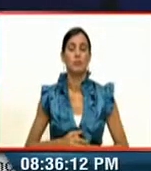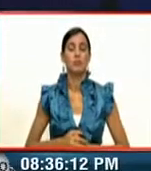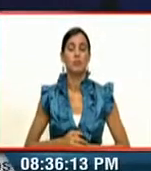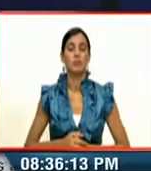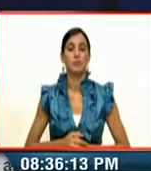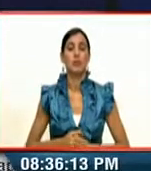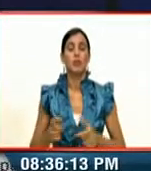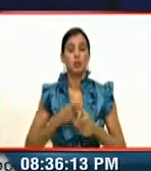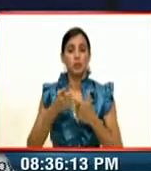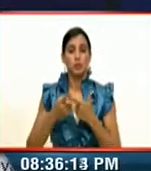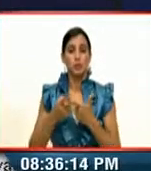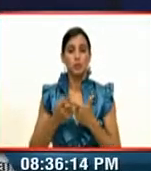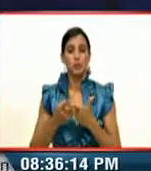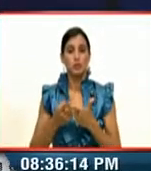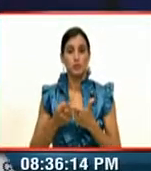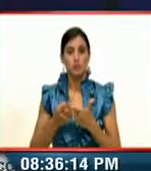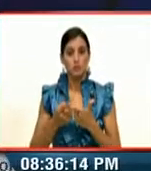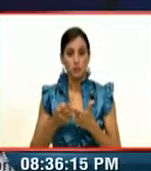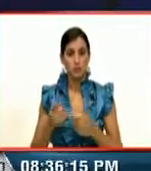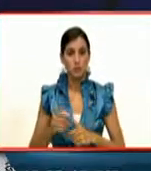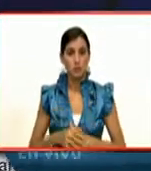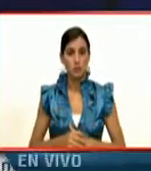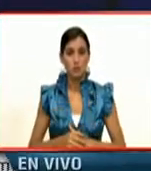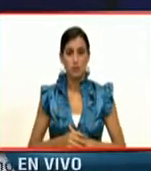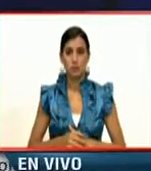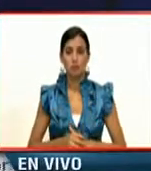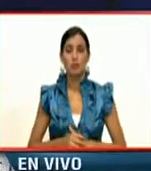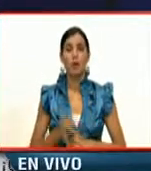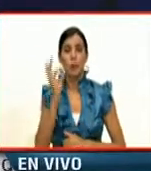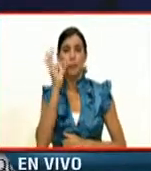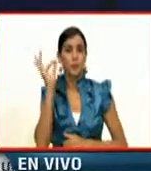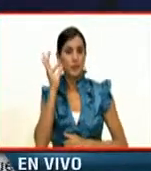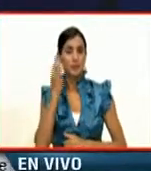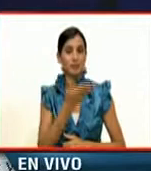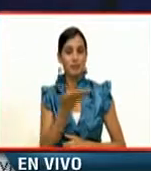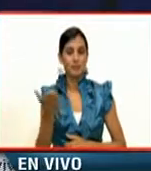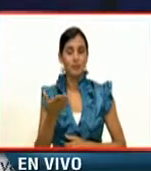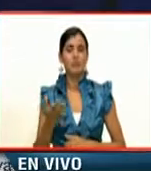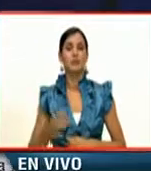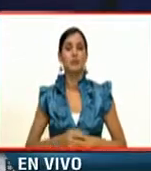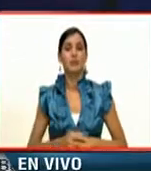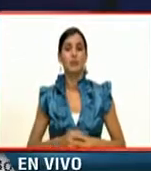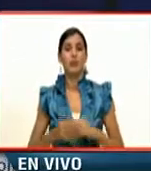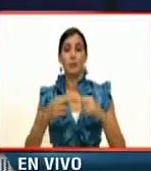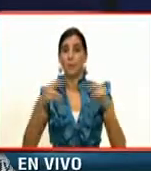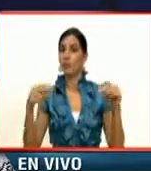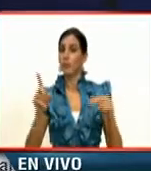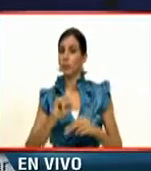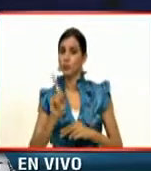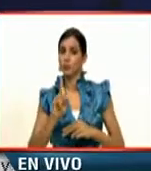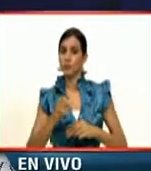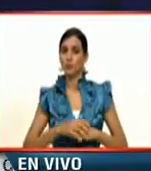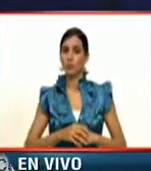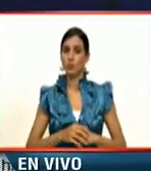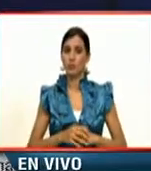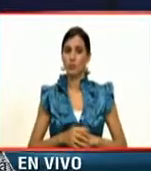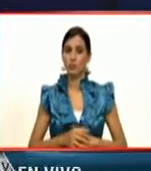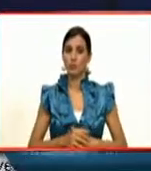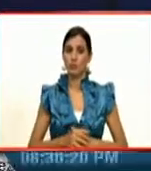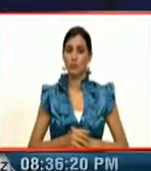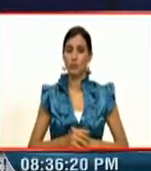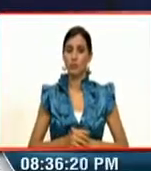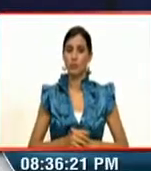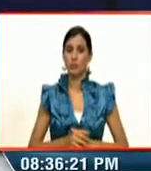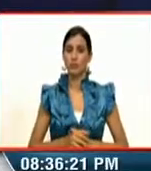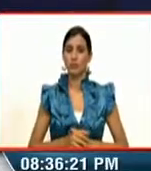Excellencies, distinguished guests, ladies and gentlemen, Panama is known for being a bridge